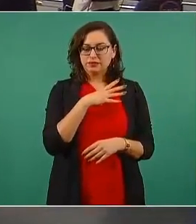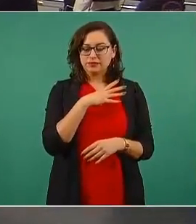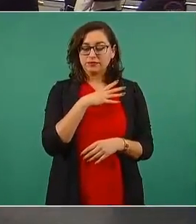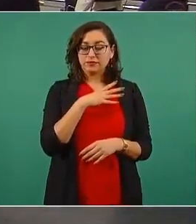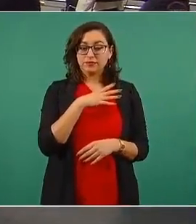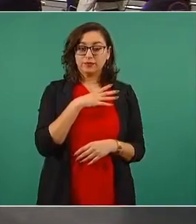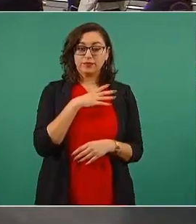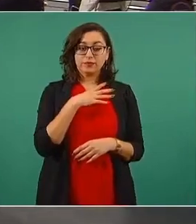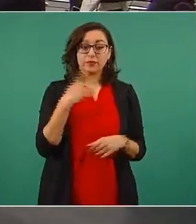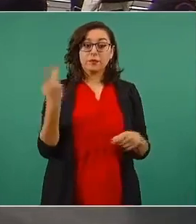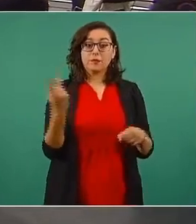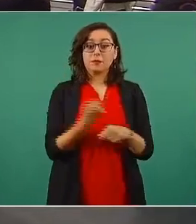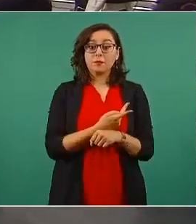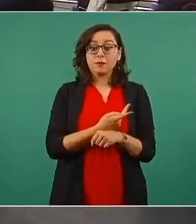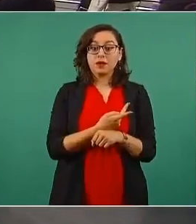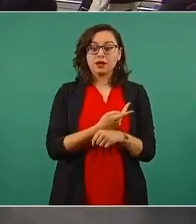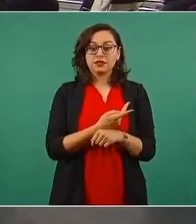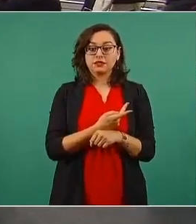esta